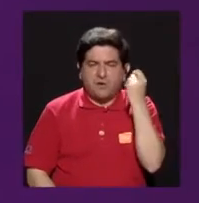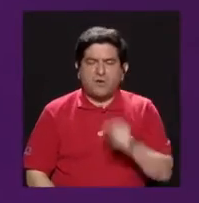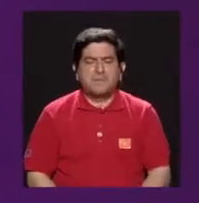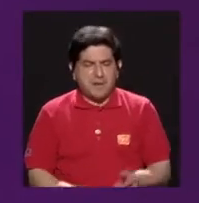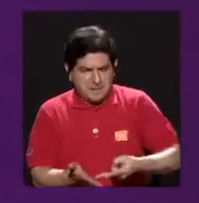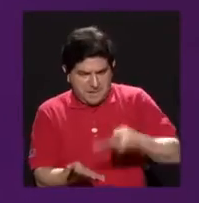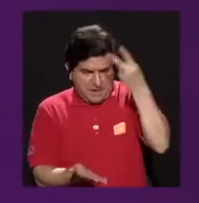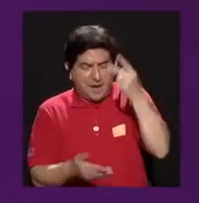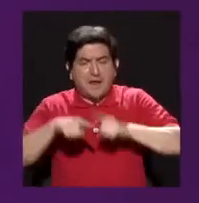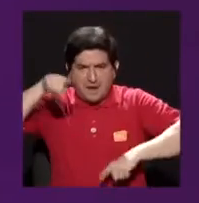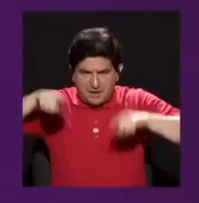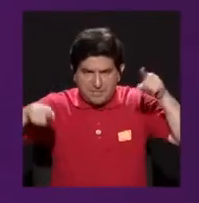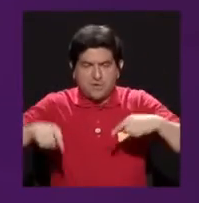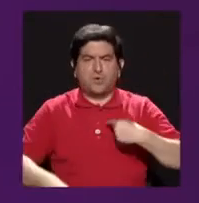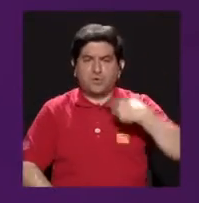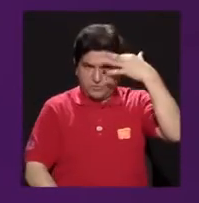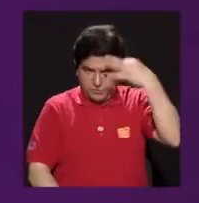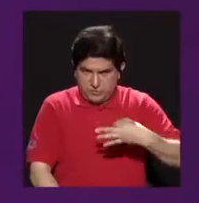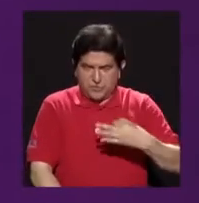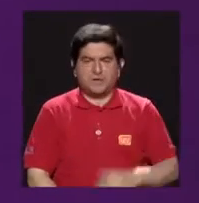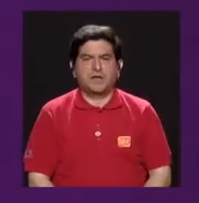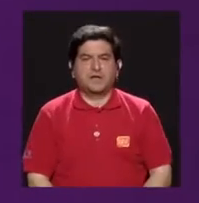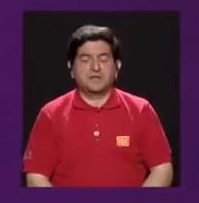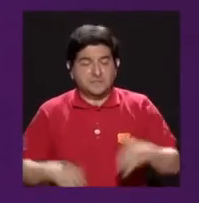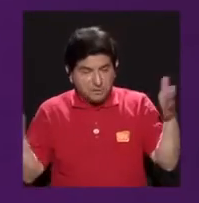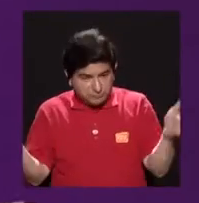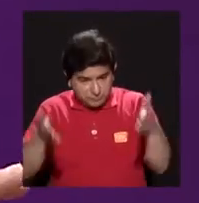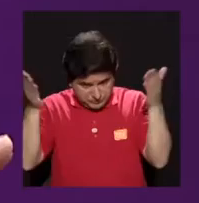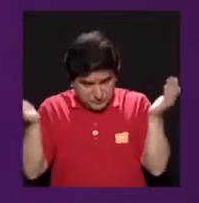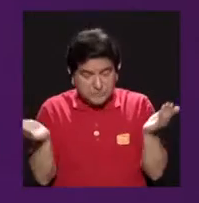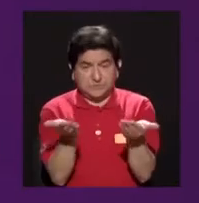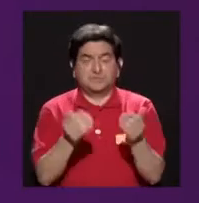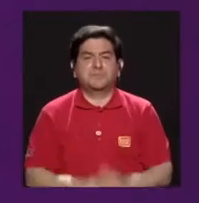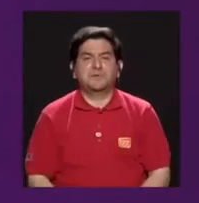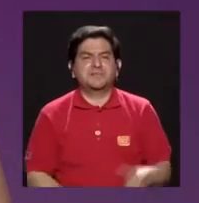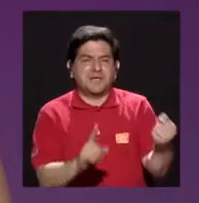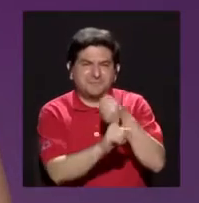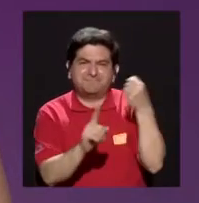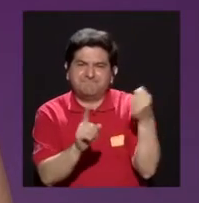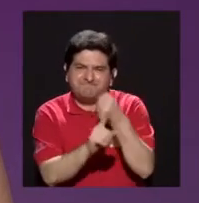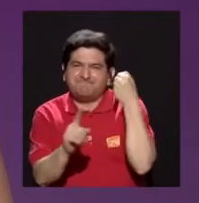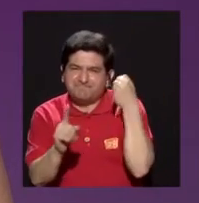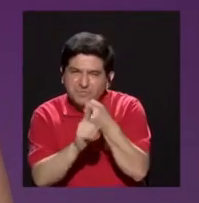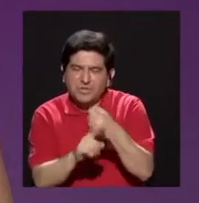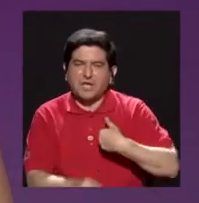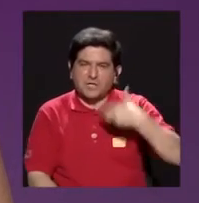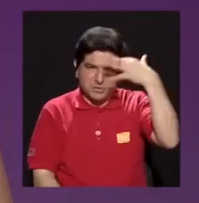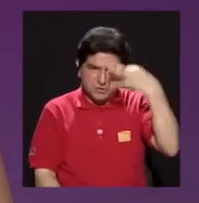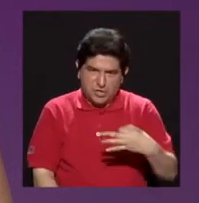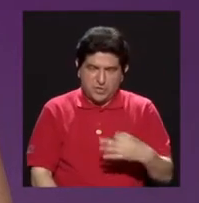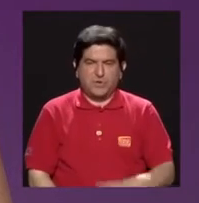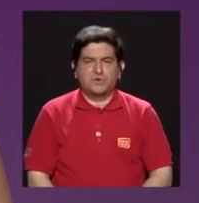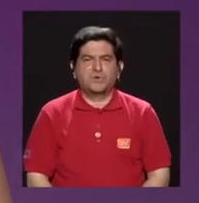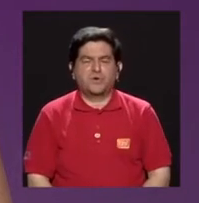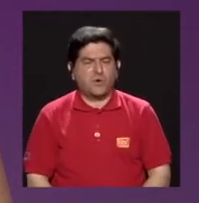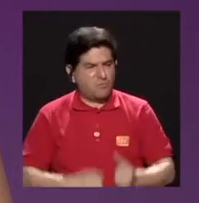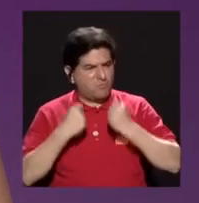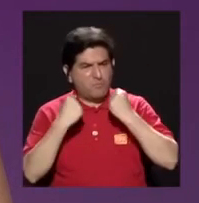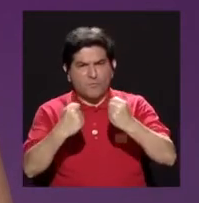la diversidad y que más bien, desde mi punto de vista, fomentan una violencia que yo creo que es muy, muy, muy